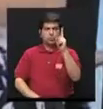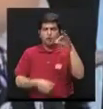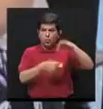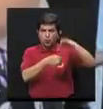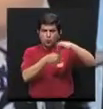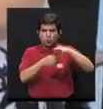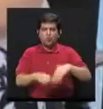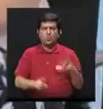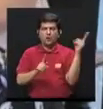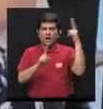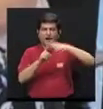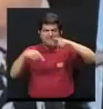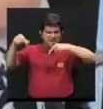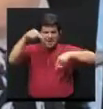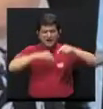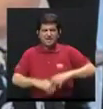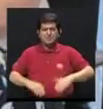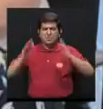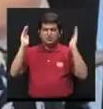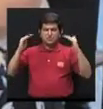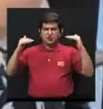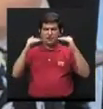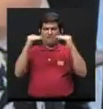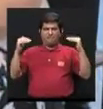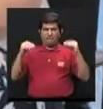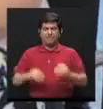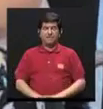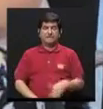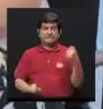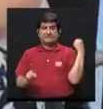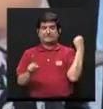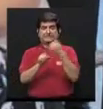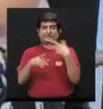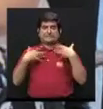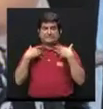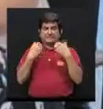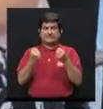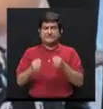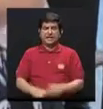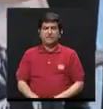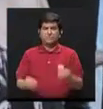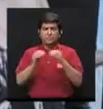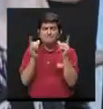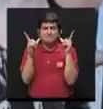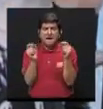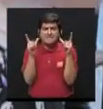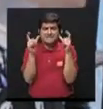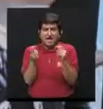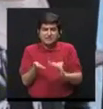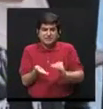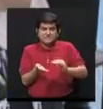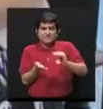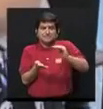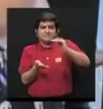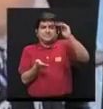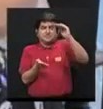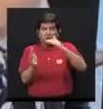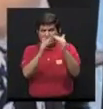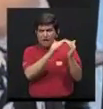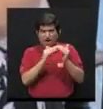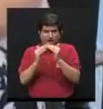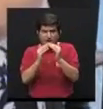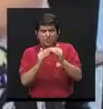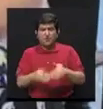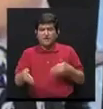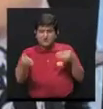a gran escala, lo cual ha tenido impactos en salud, aumento en las tasas de cáncer tremendos en las poblaciones que hay cerca de